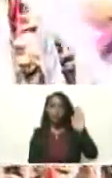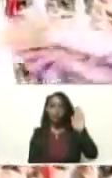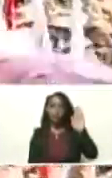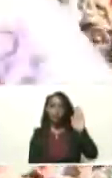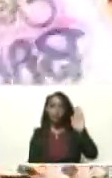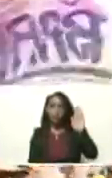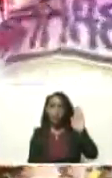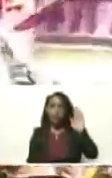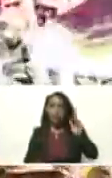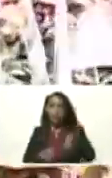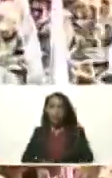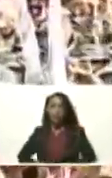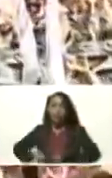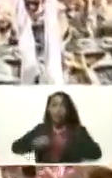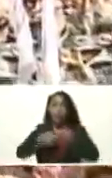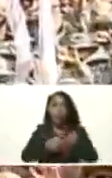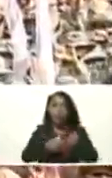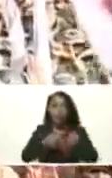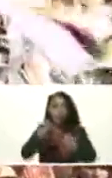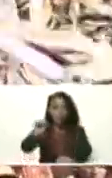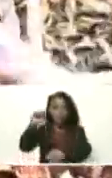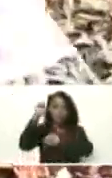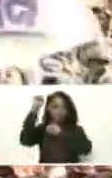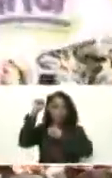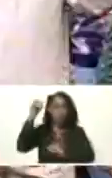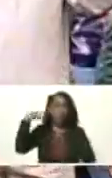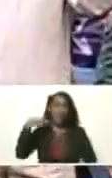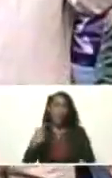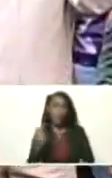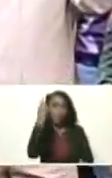por la lanza victoriosa de Negro Primero,